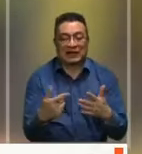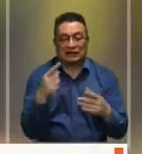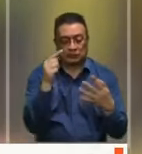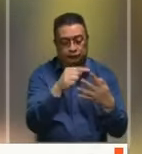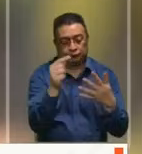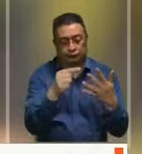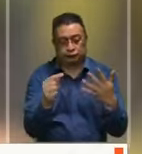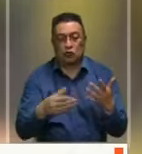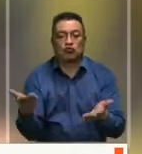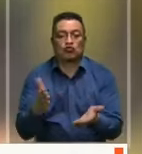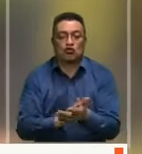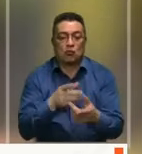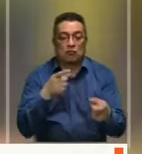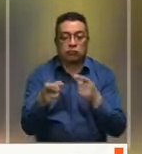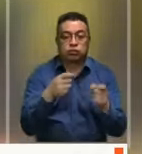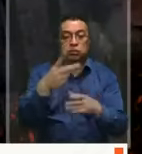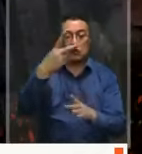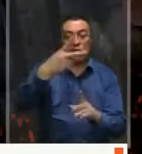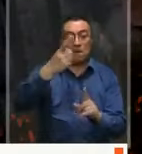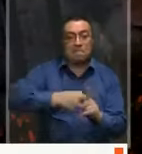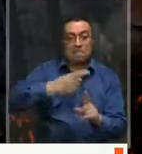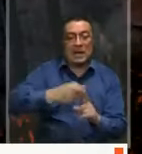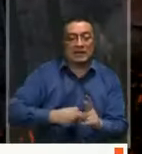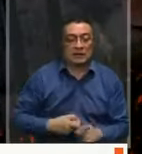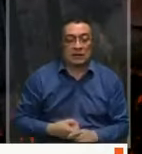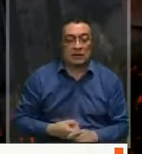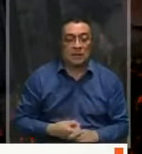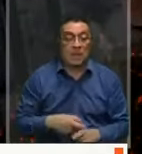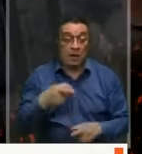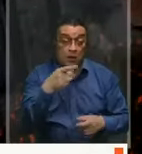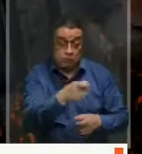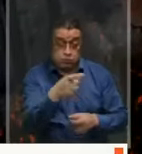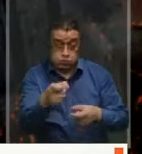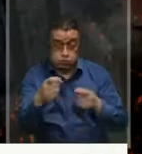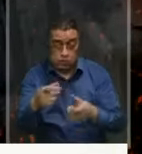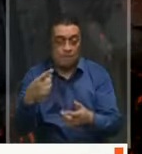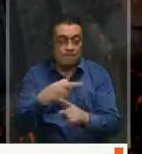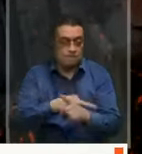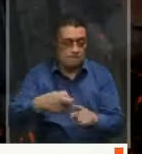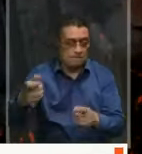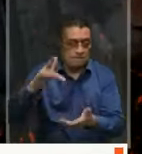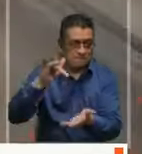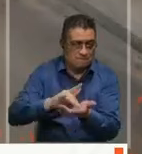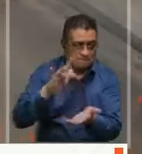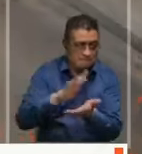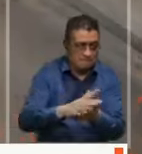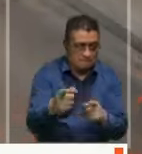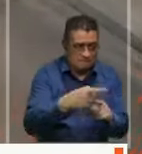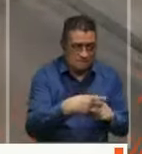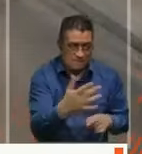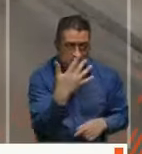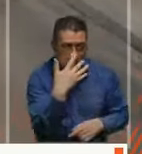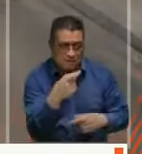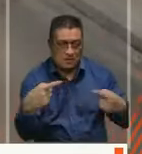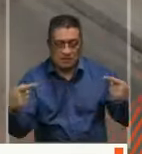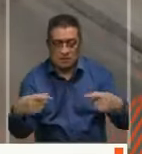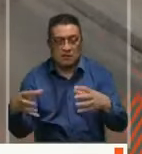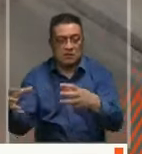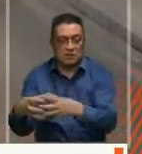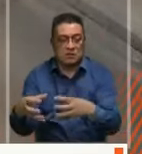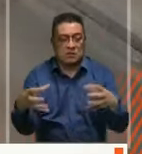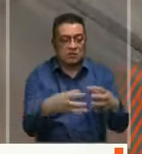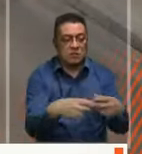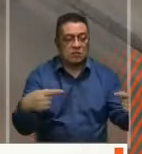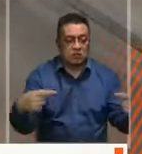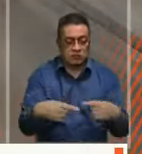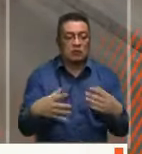una balacera en solo dos meses. El uso de armas de fuego en ajustes de cuentas o el enfrentamiento entre bandas rivales ha